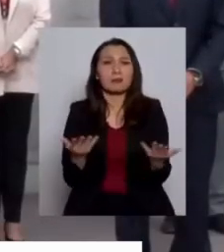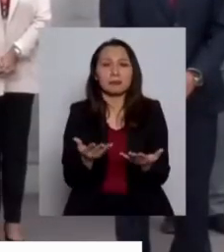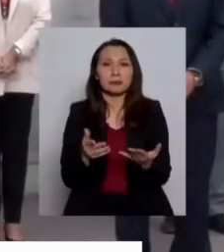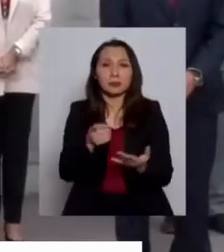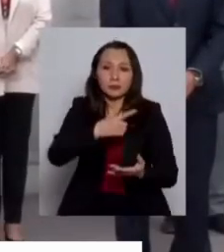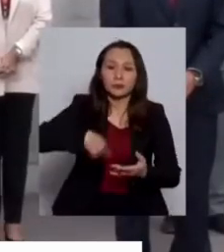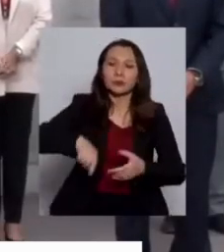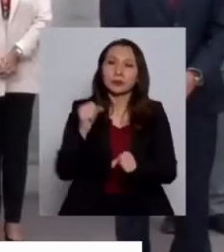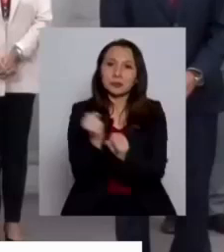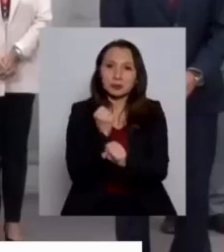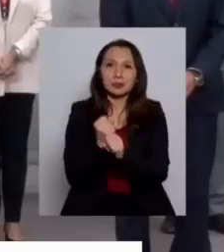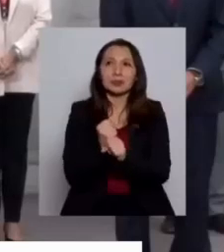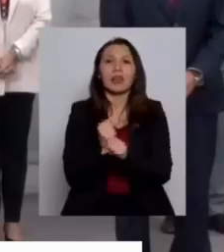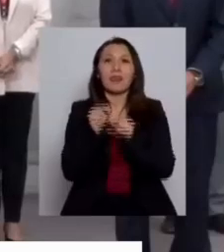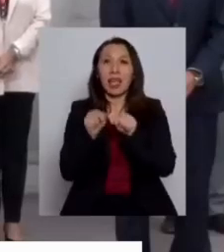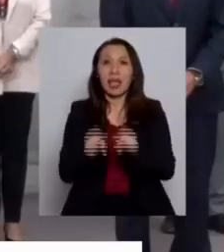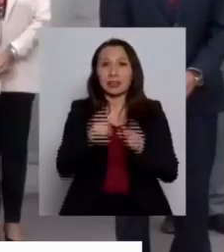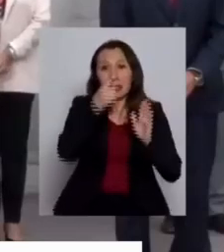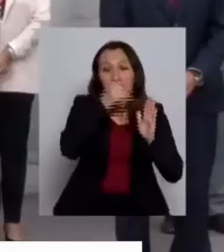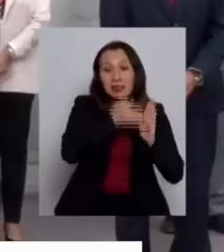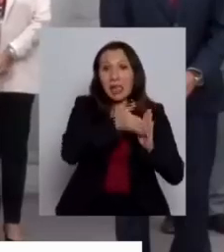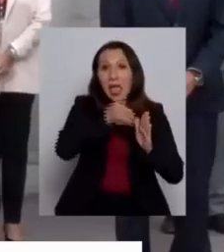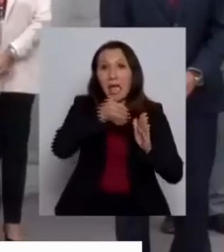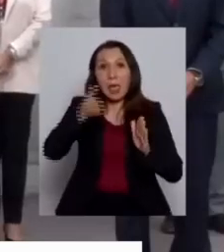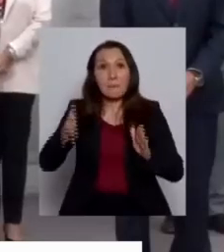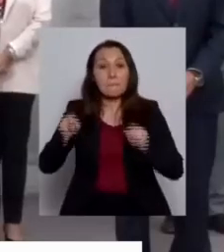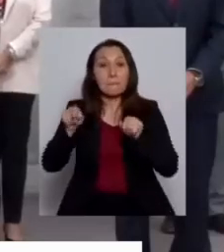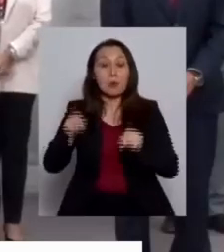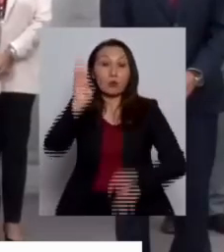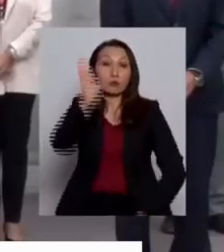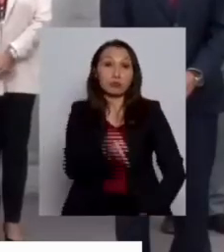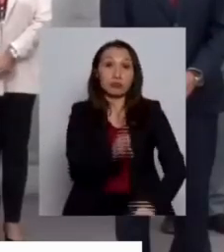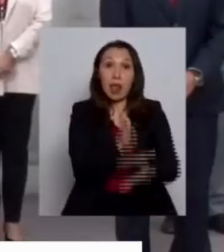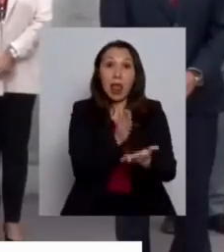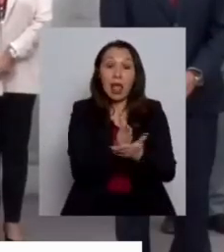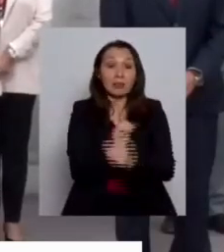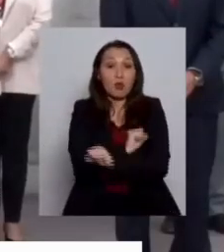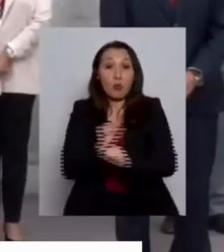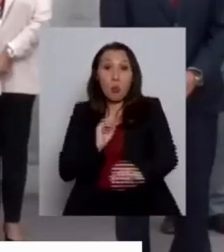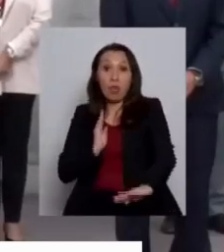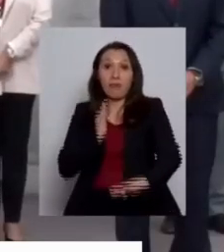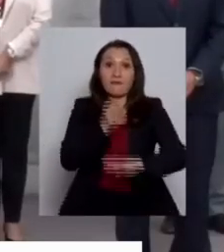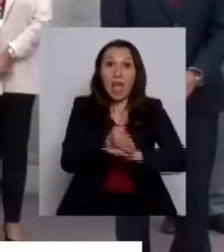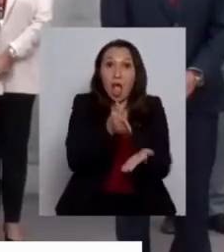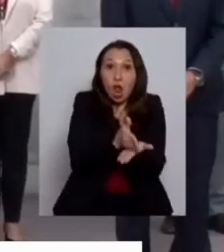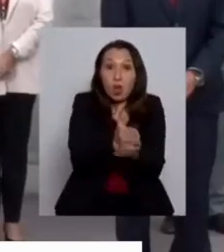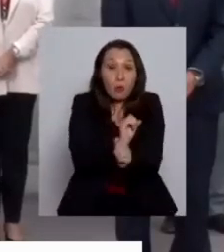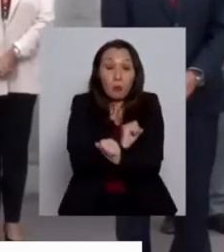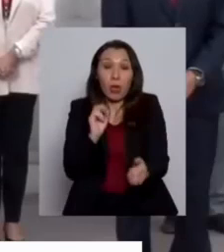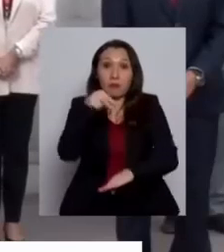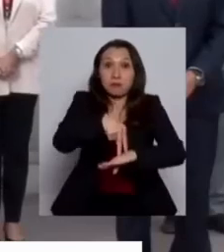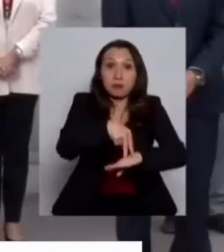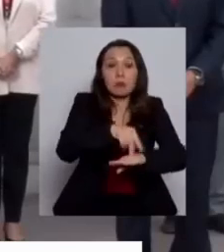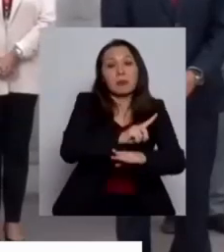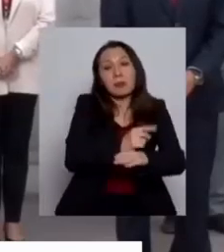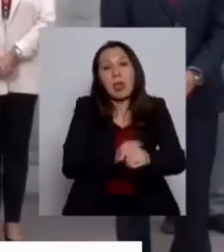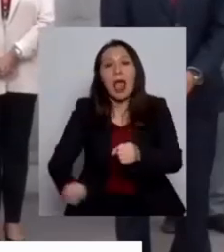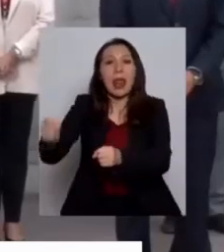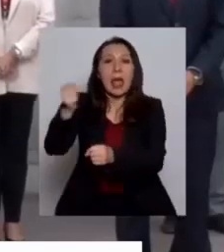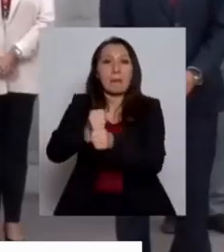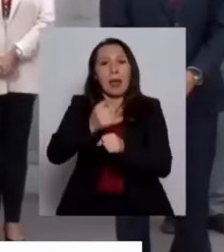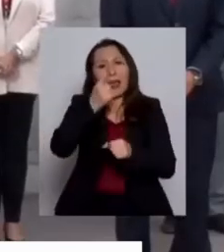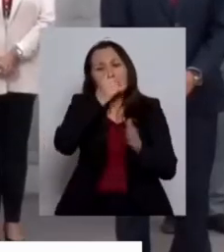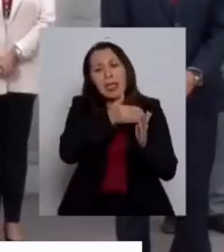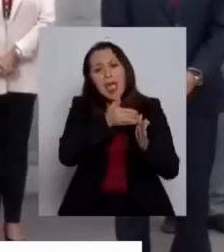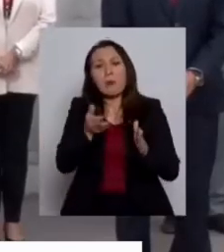cercana. El presidente pudiese salir a darse una vueltecita por el entorno y entender que este 10% es de cada uno de